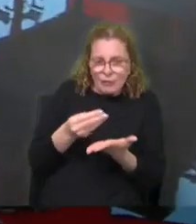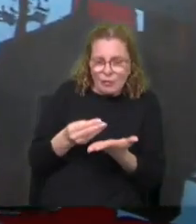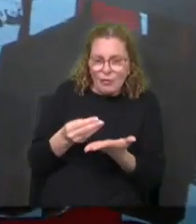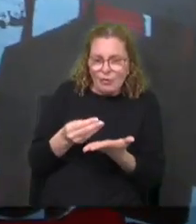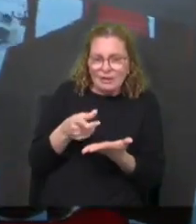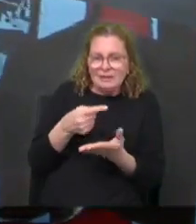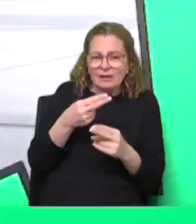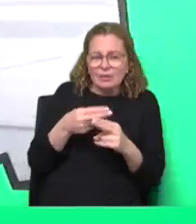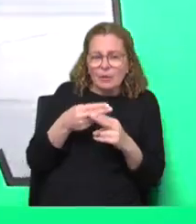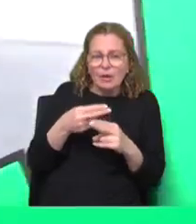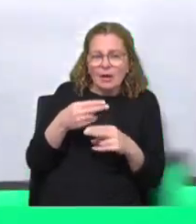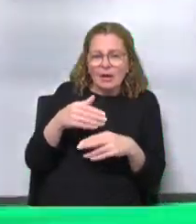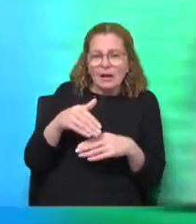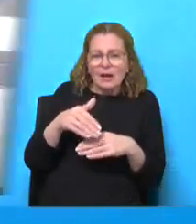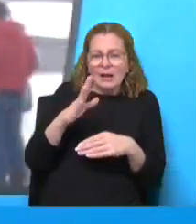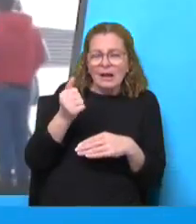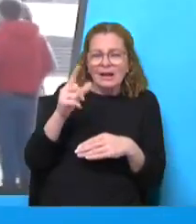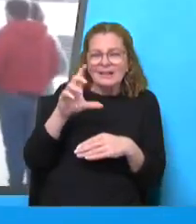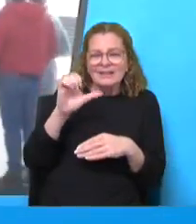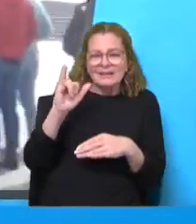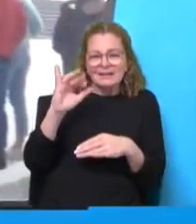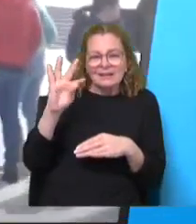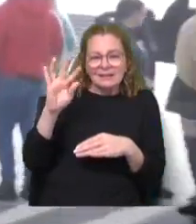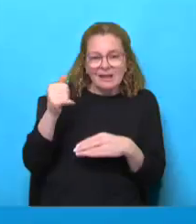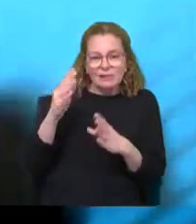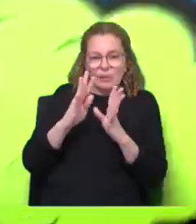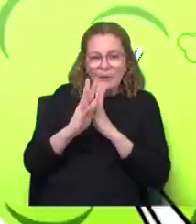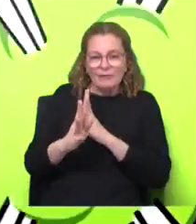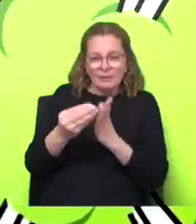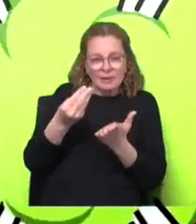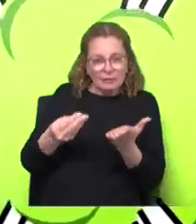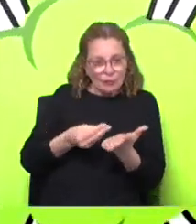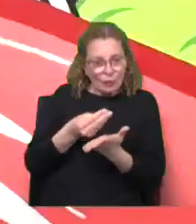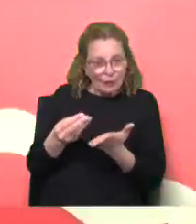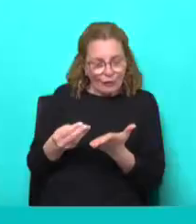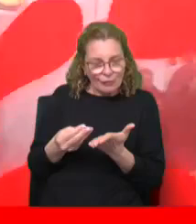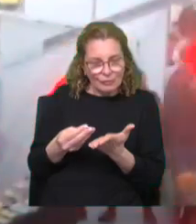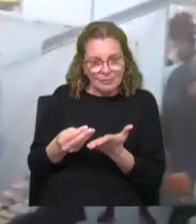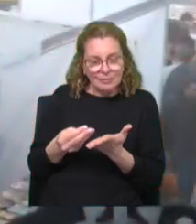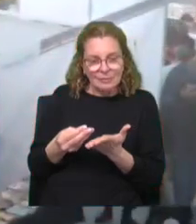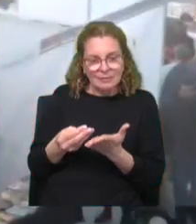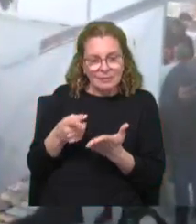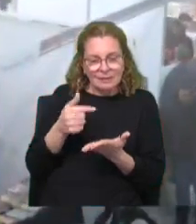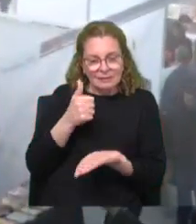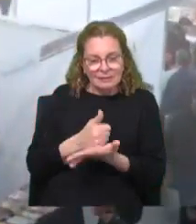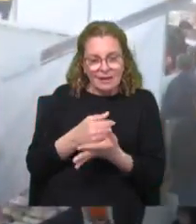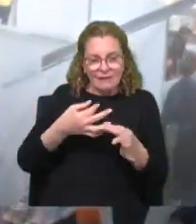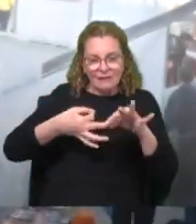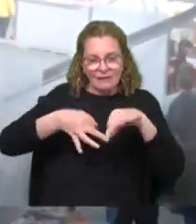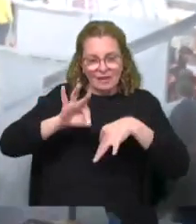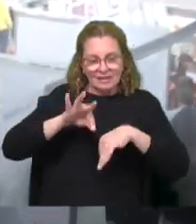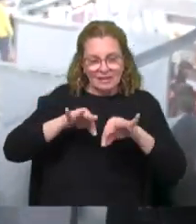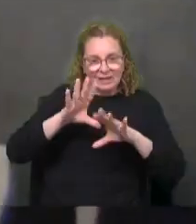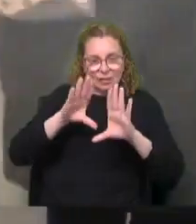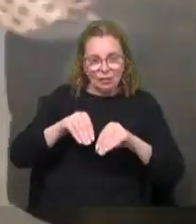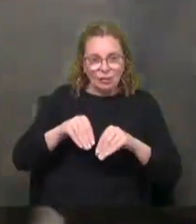que le llamamos Callecita de la Ilustración, que es toda una fila de ilustradores e ilustradoras. Que están ahí vendiendo sus materiales de primera